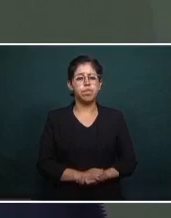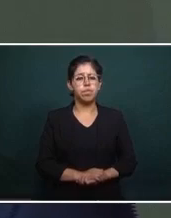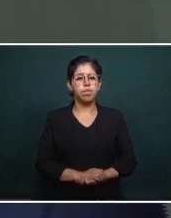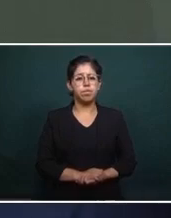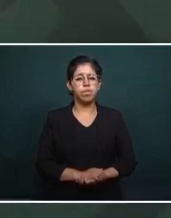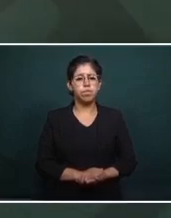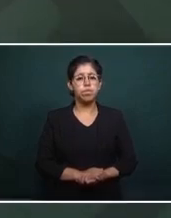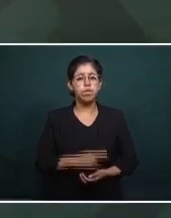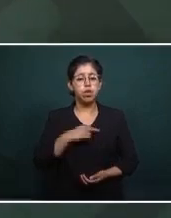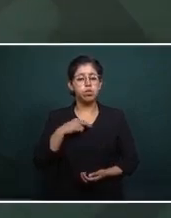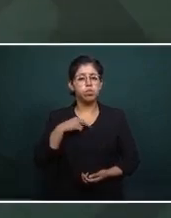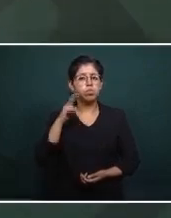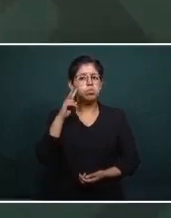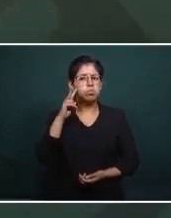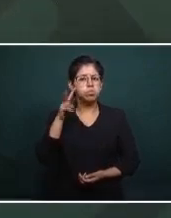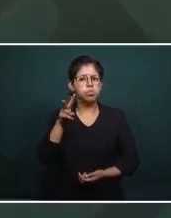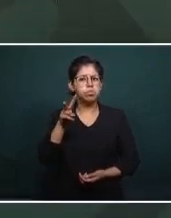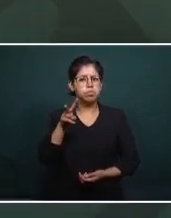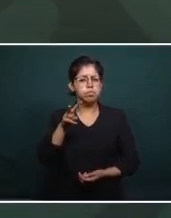vemos las cosas con objetividad,